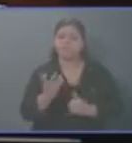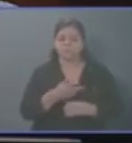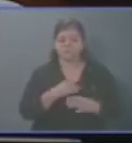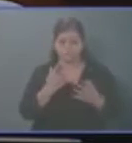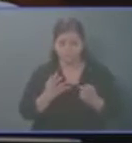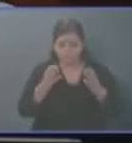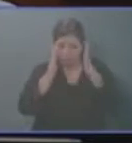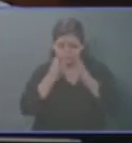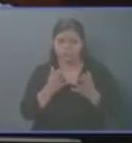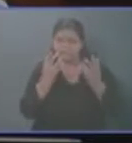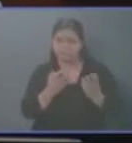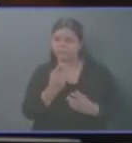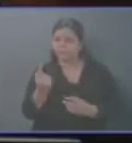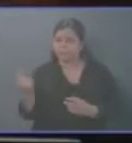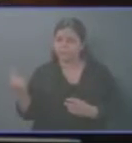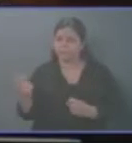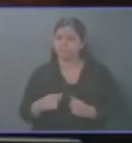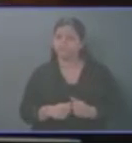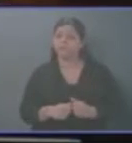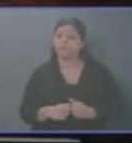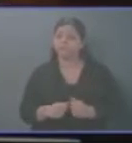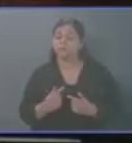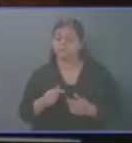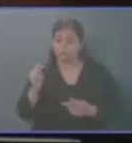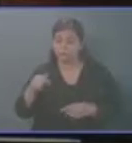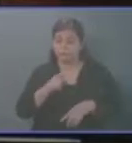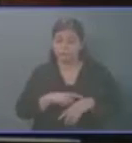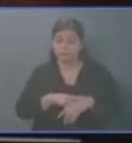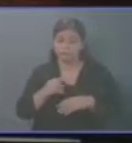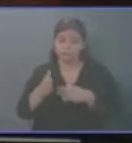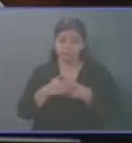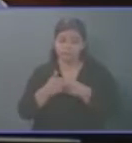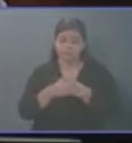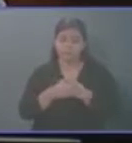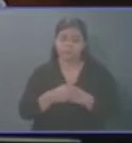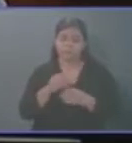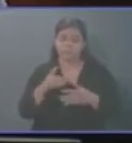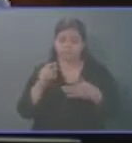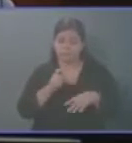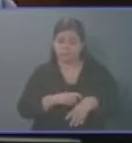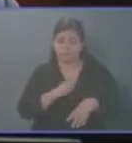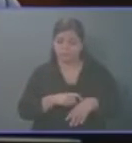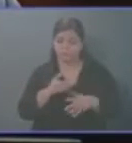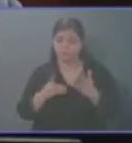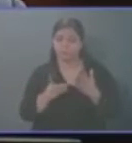petición de mucha gente que nos está haciendo en estos momentos. Desde el momento en que se decreta